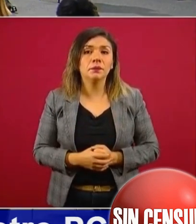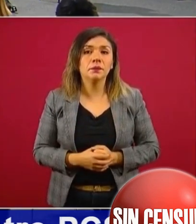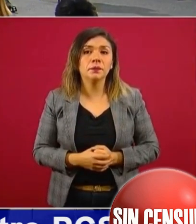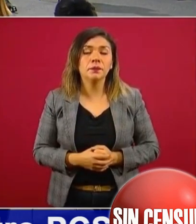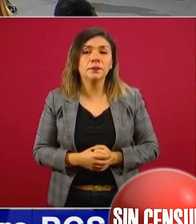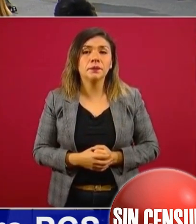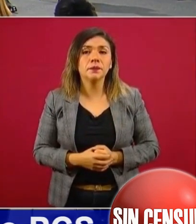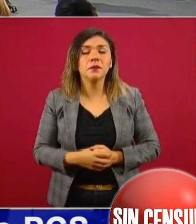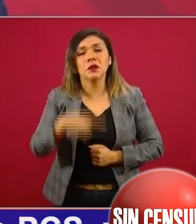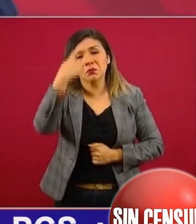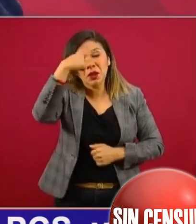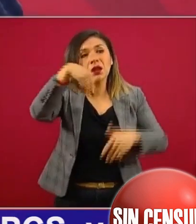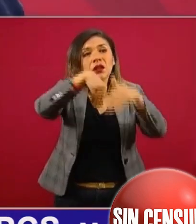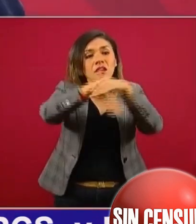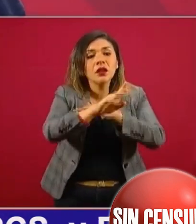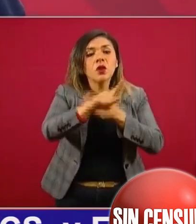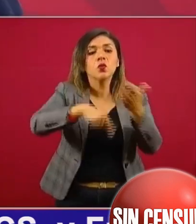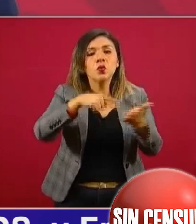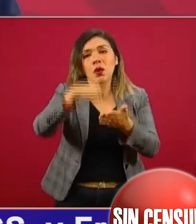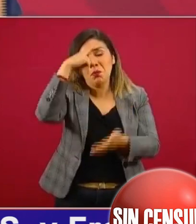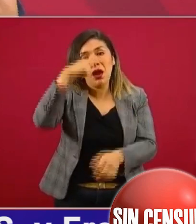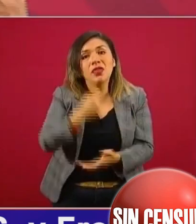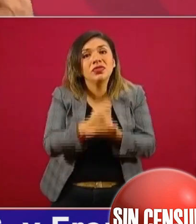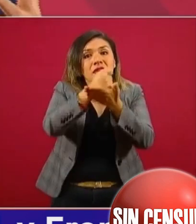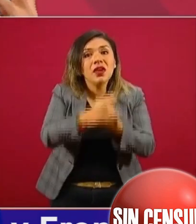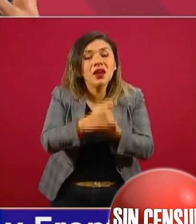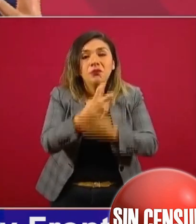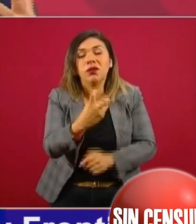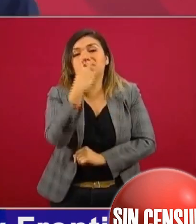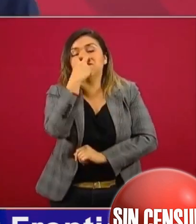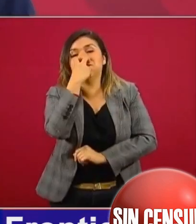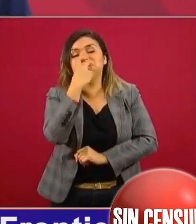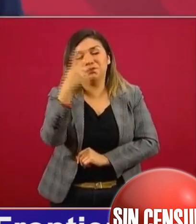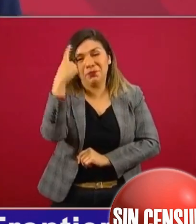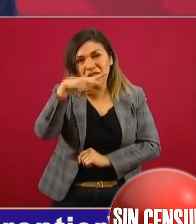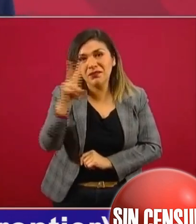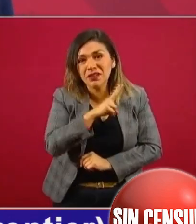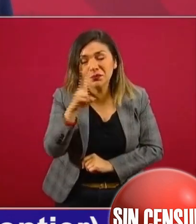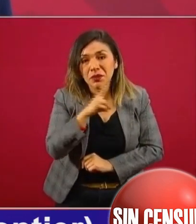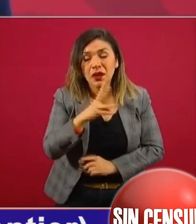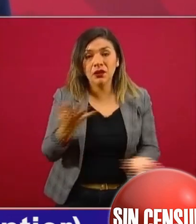unidades de terapia intensiva. En el caso de nosotros,